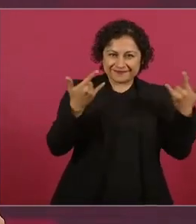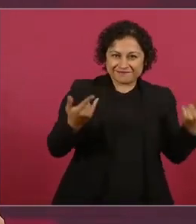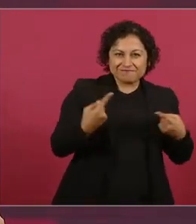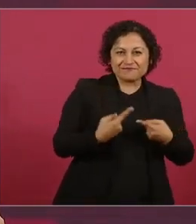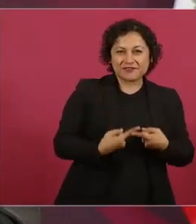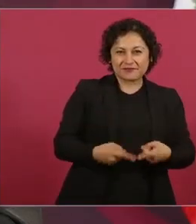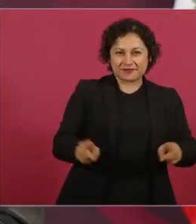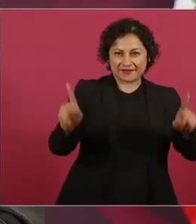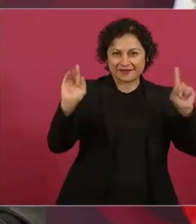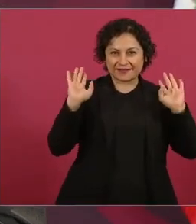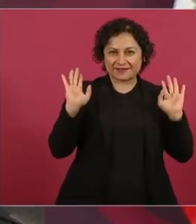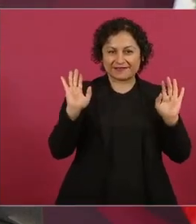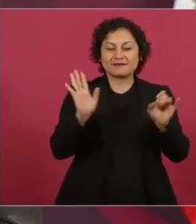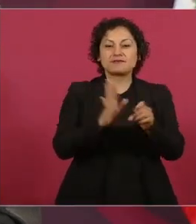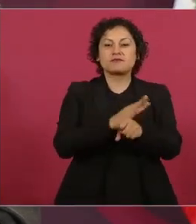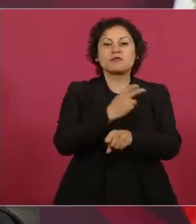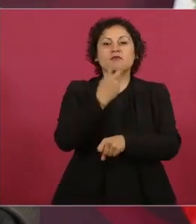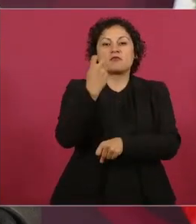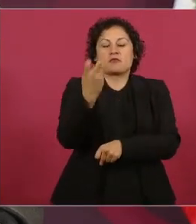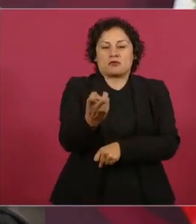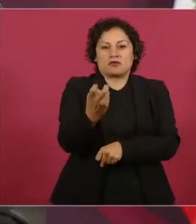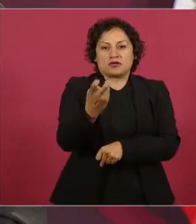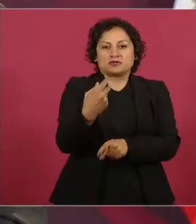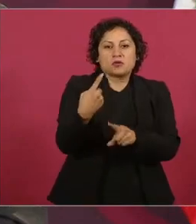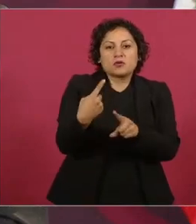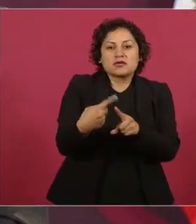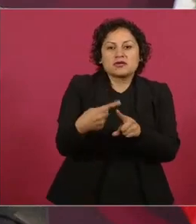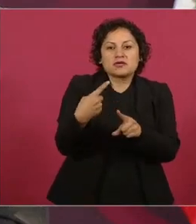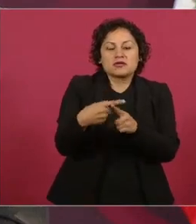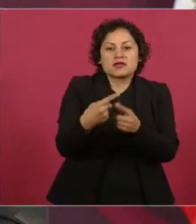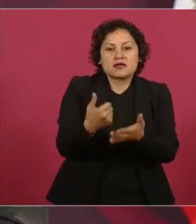el padre de nuestra patria, Miguel Hidalgo,